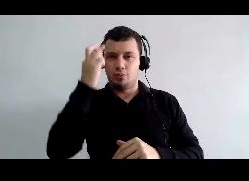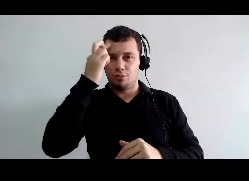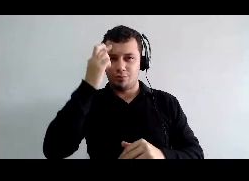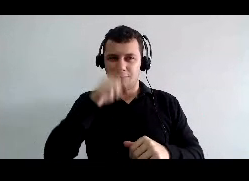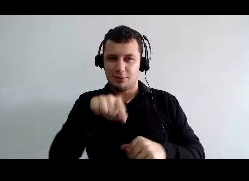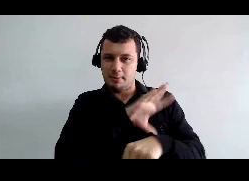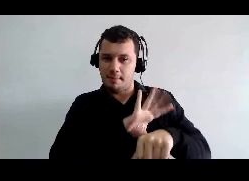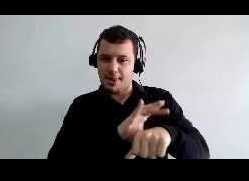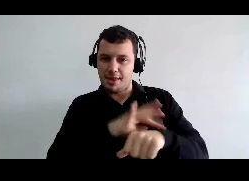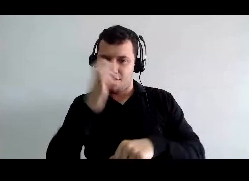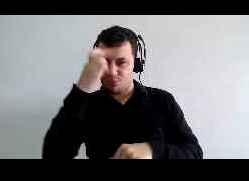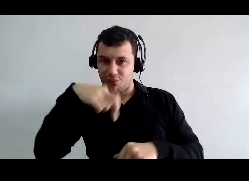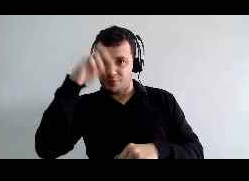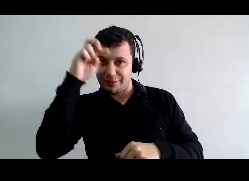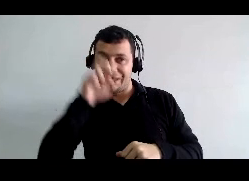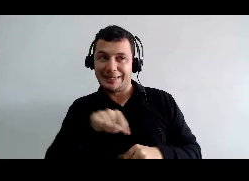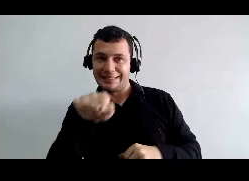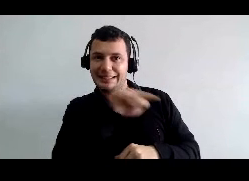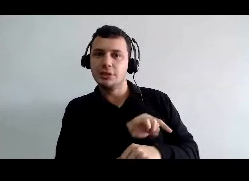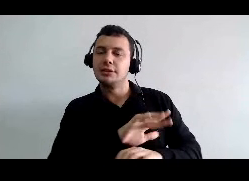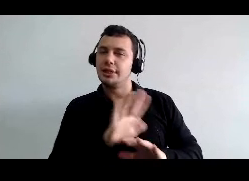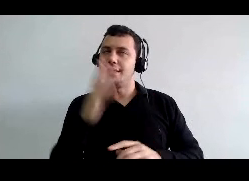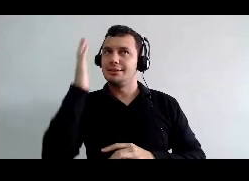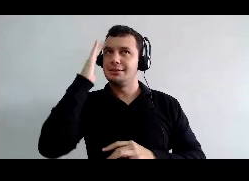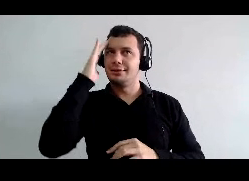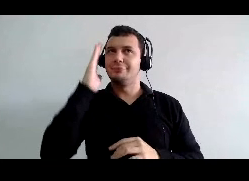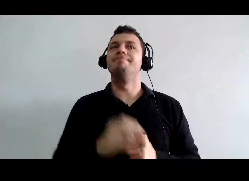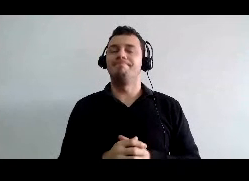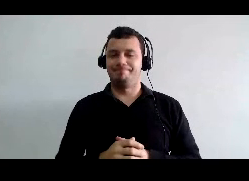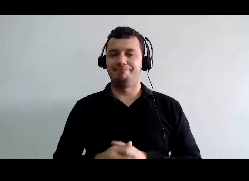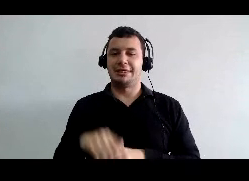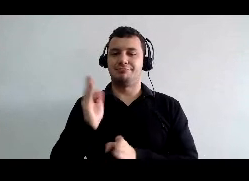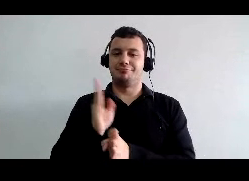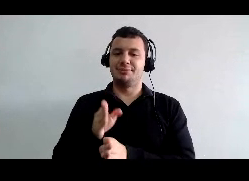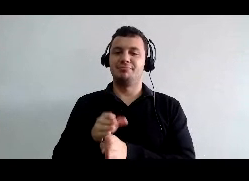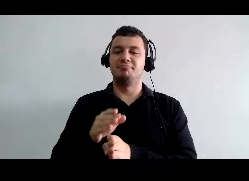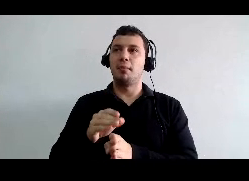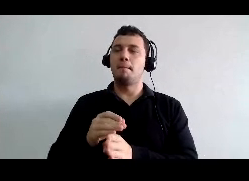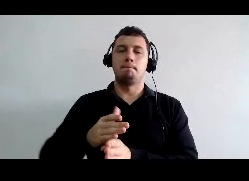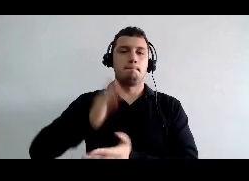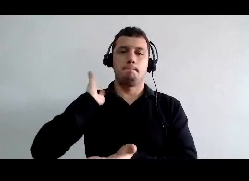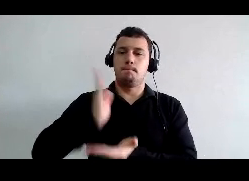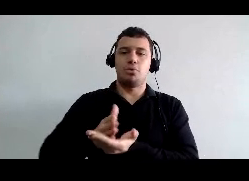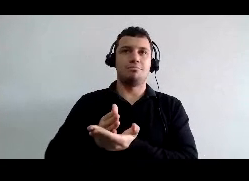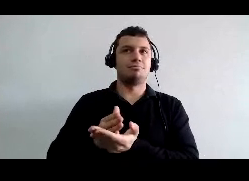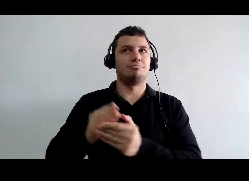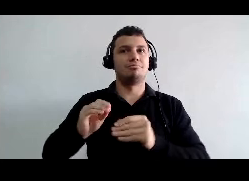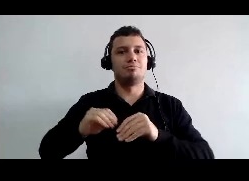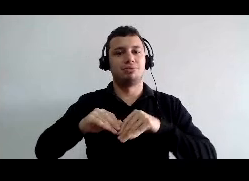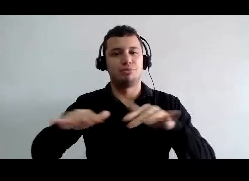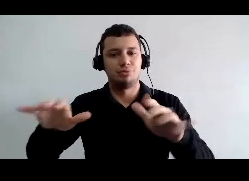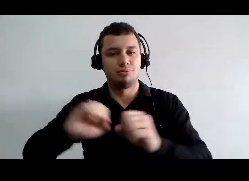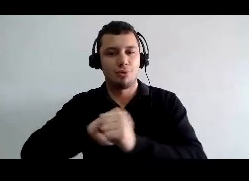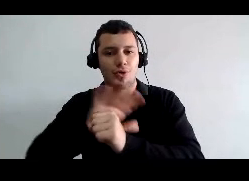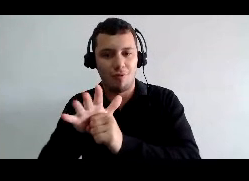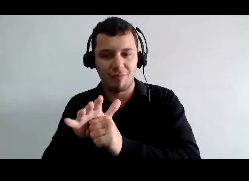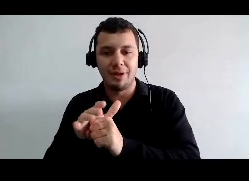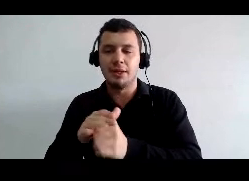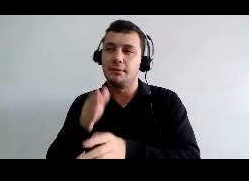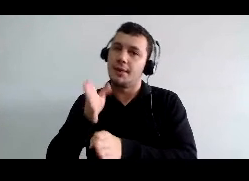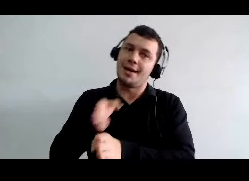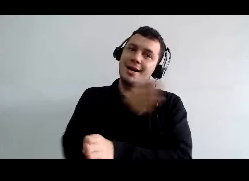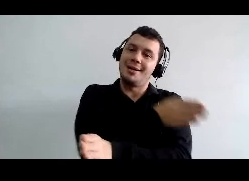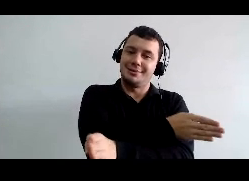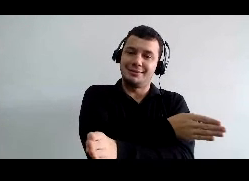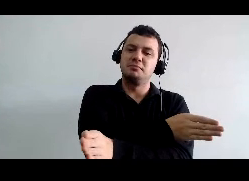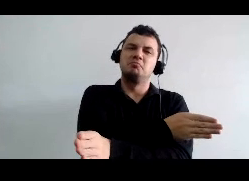puntos de referencia, antes y después del COVID. Antes del COVID, y hasta yo lo hacía, cualquiera llegábamos de haber trabajado todo el